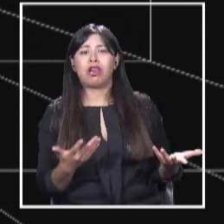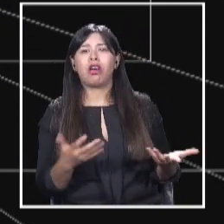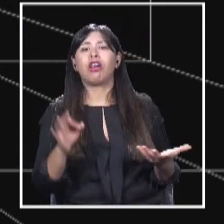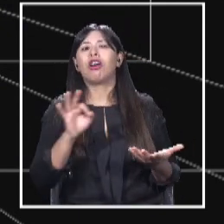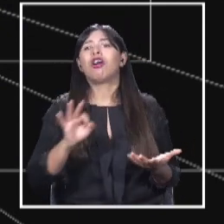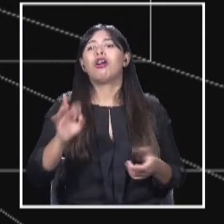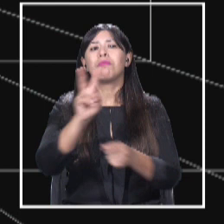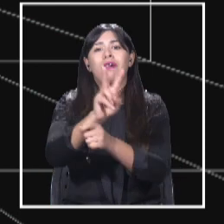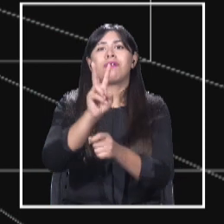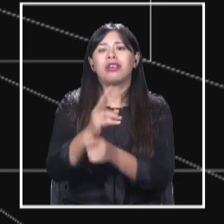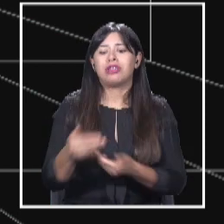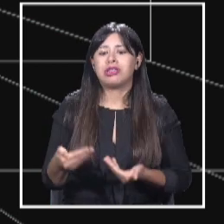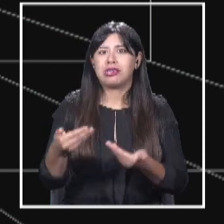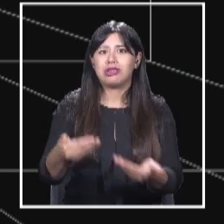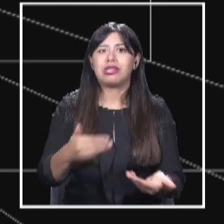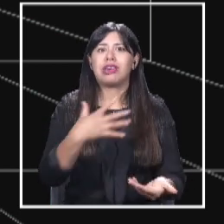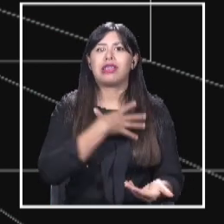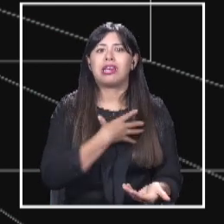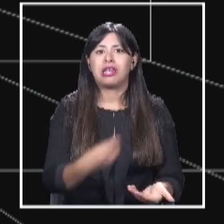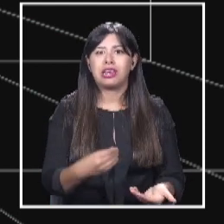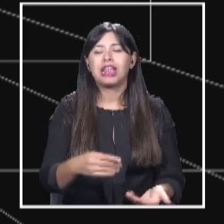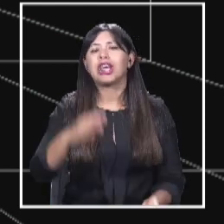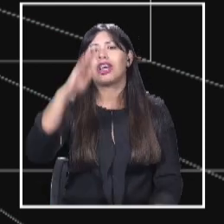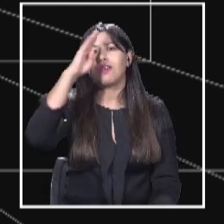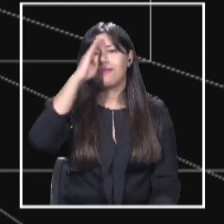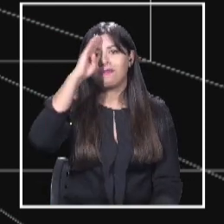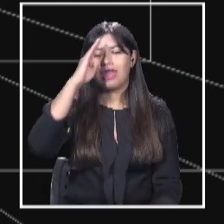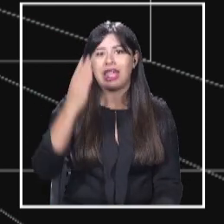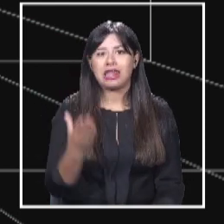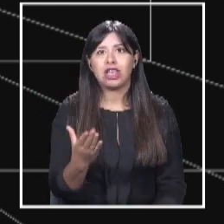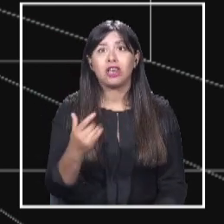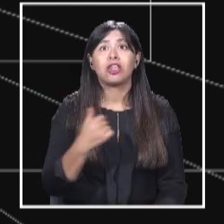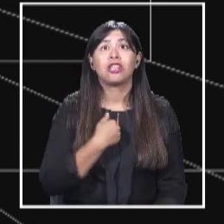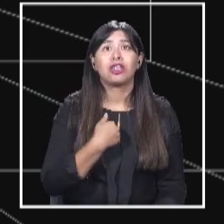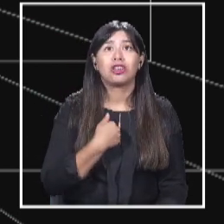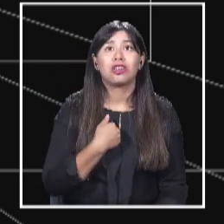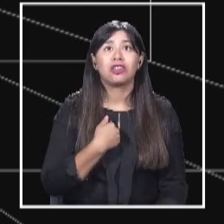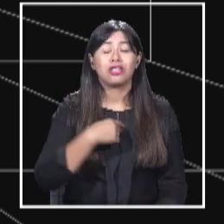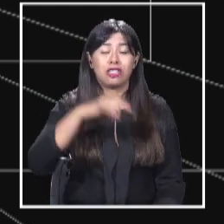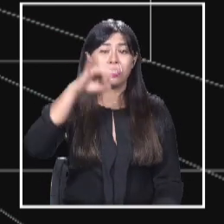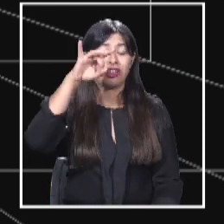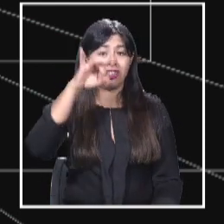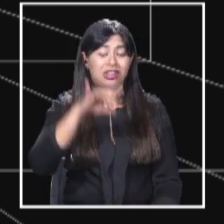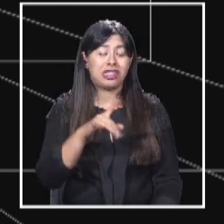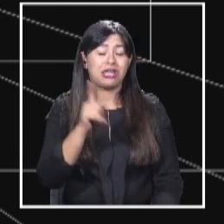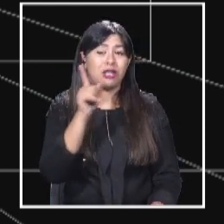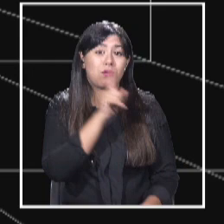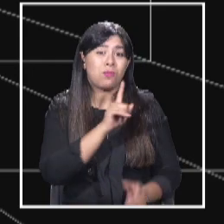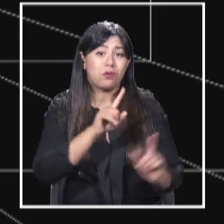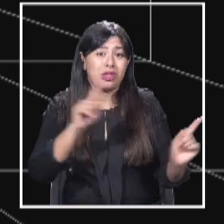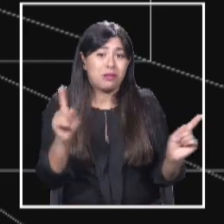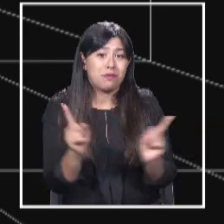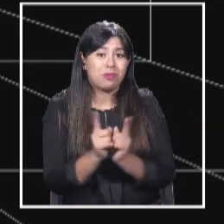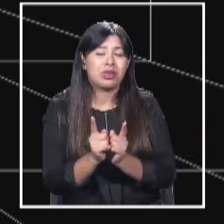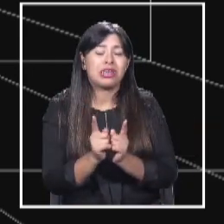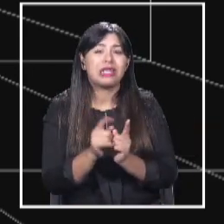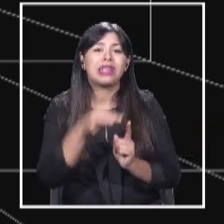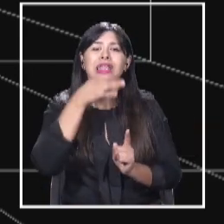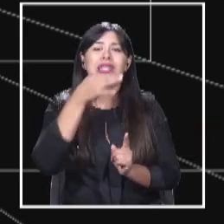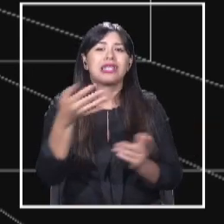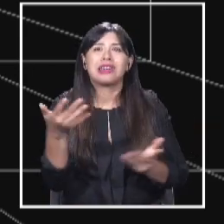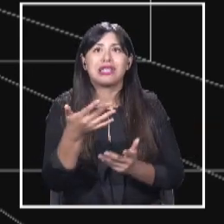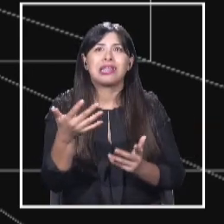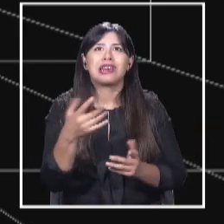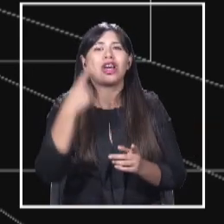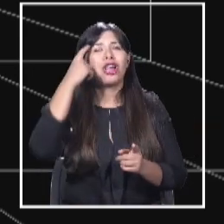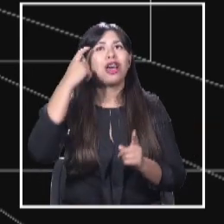que les entregamos el crecimiento de nuestros hijos. Y yo por ello sí que también me gustaría acabar con una reivindicación que es la